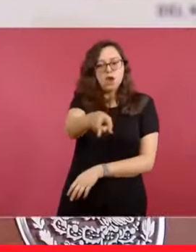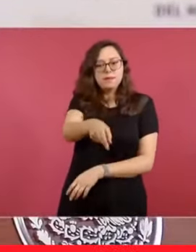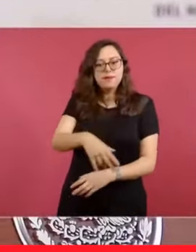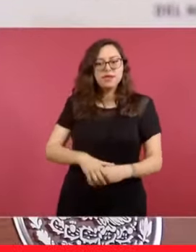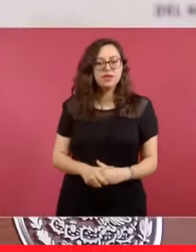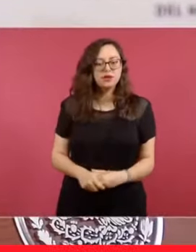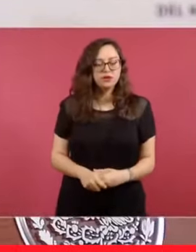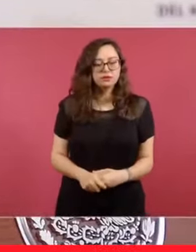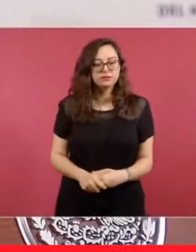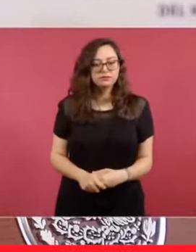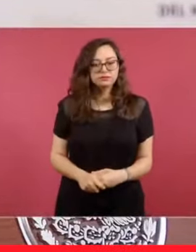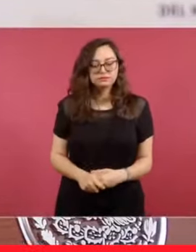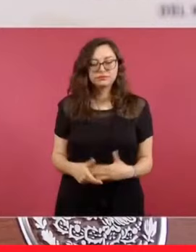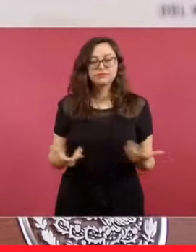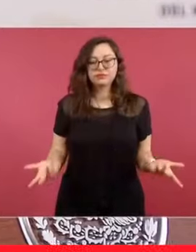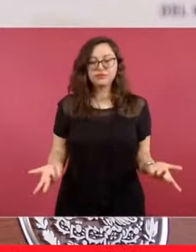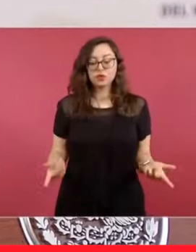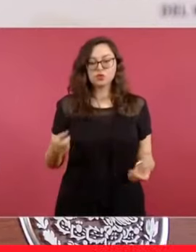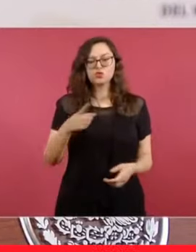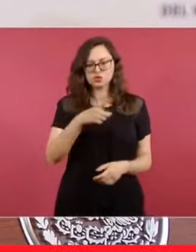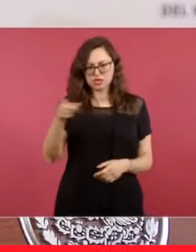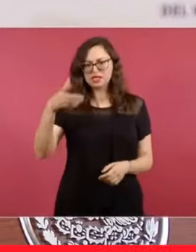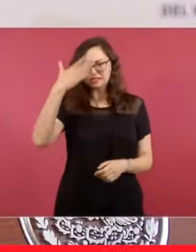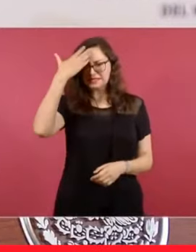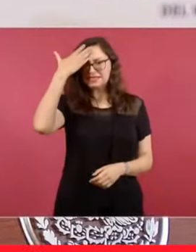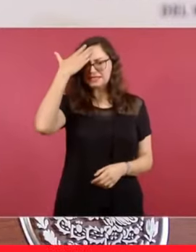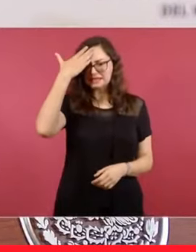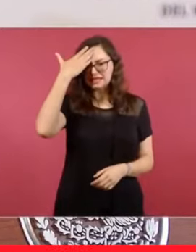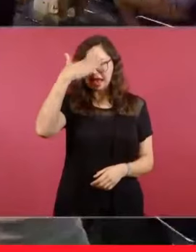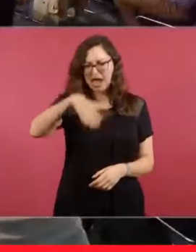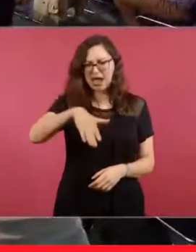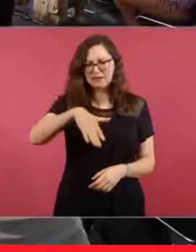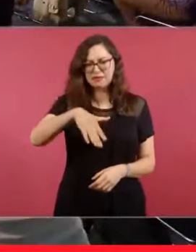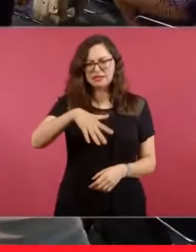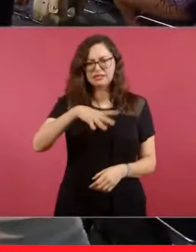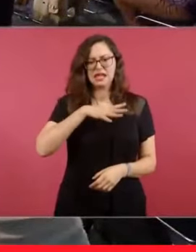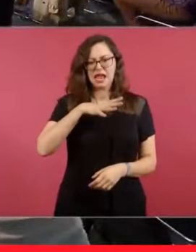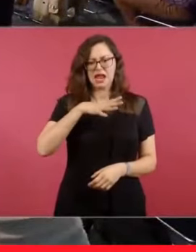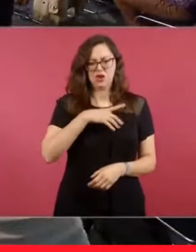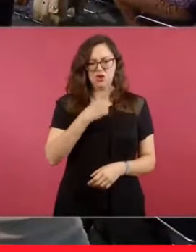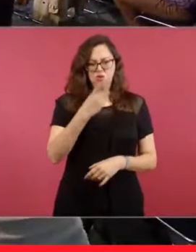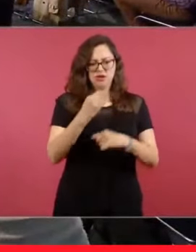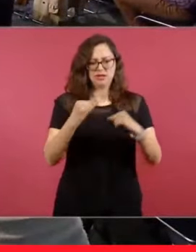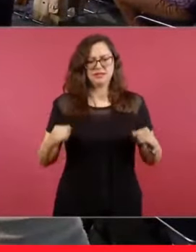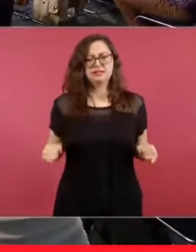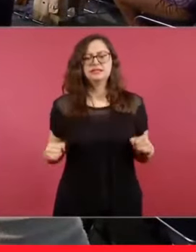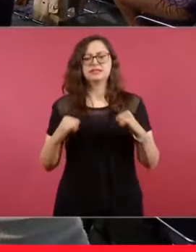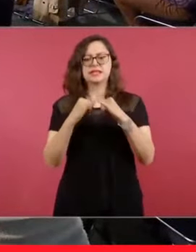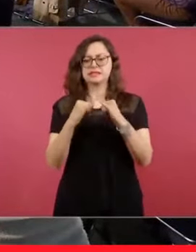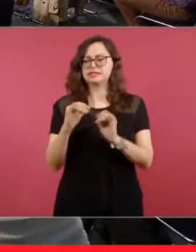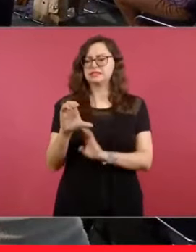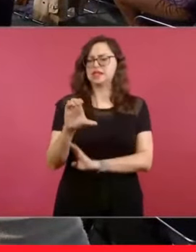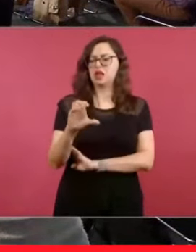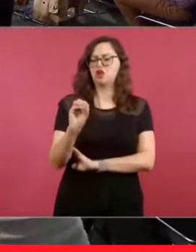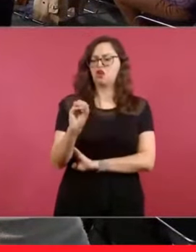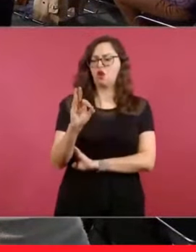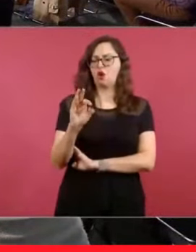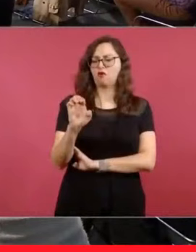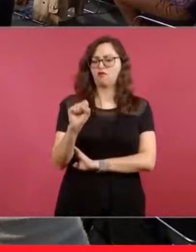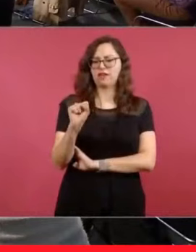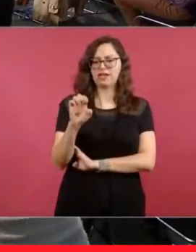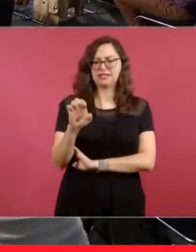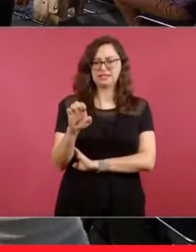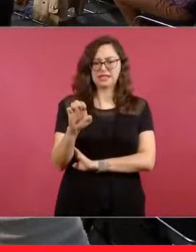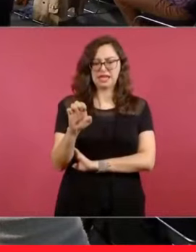este institución que se llama la de la competencia la cofes Pero ahí